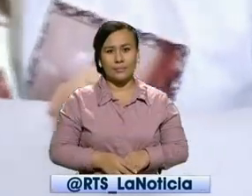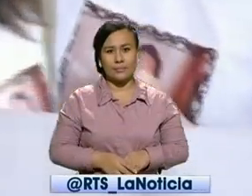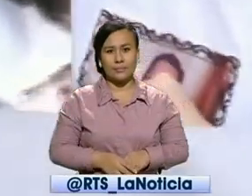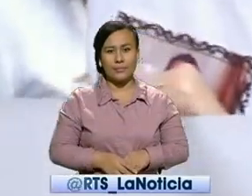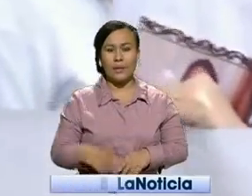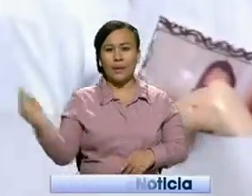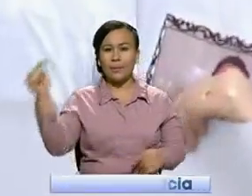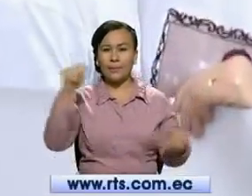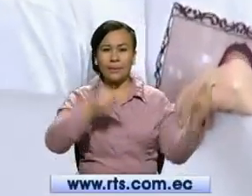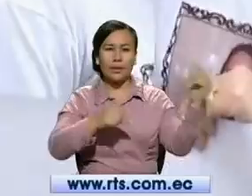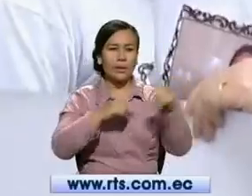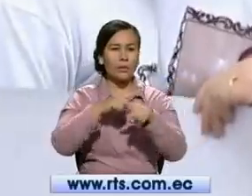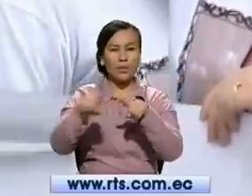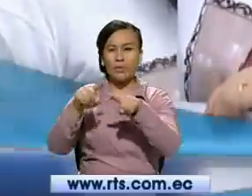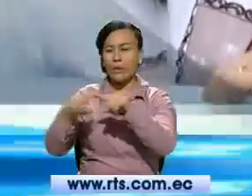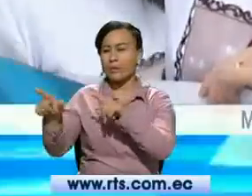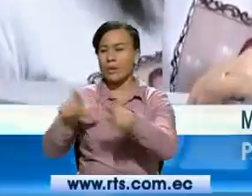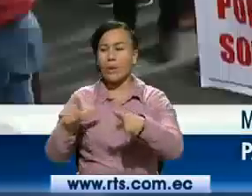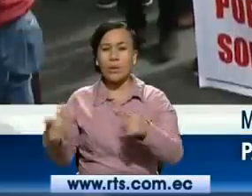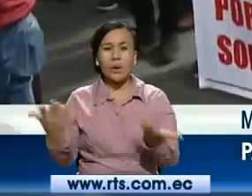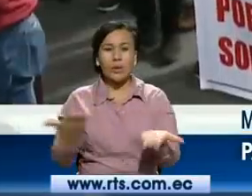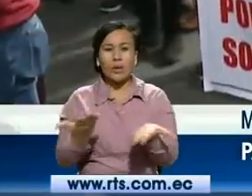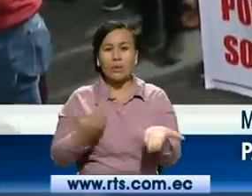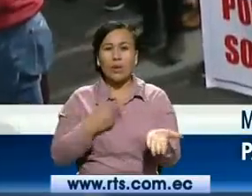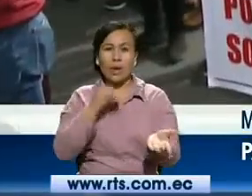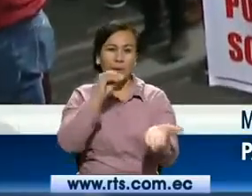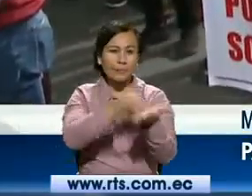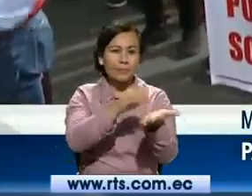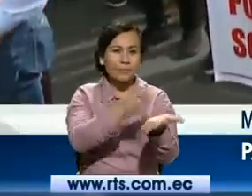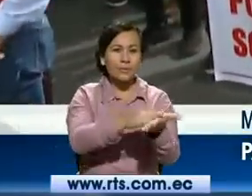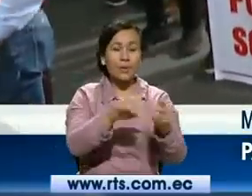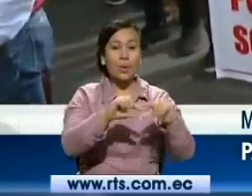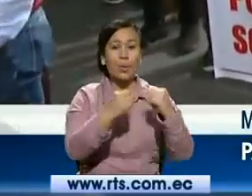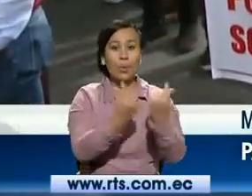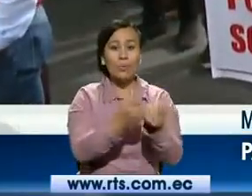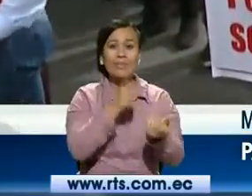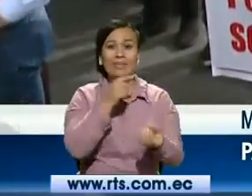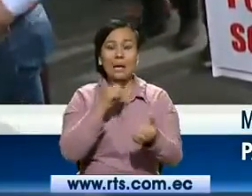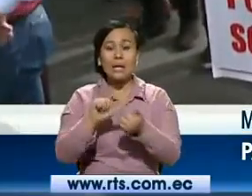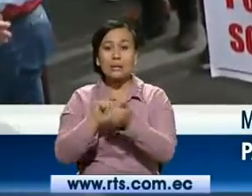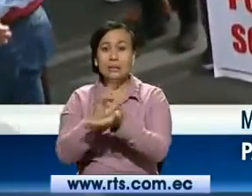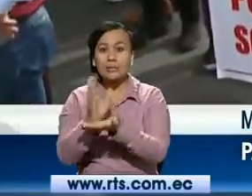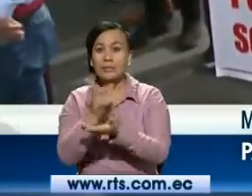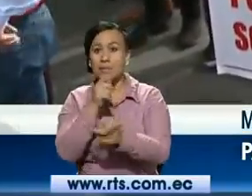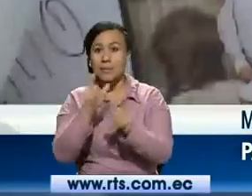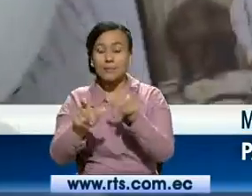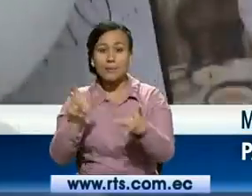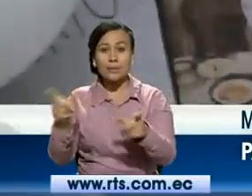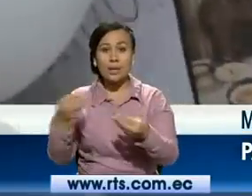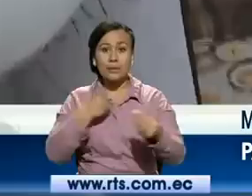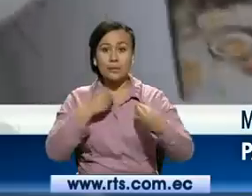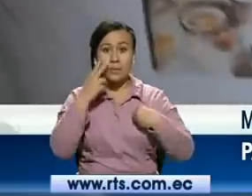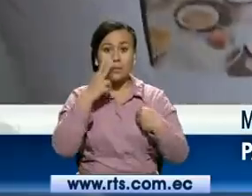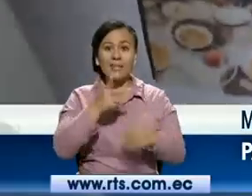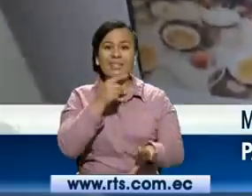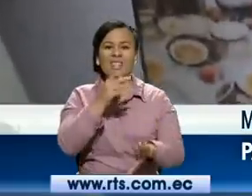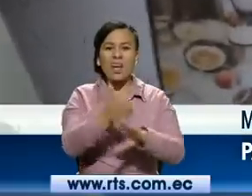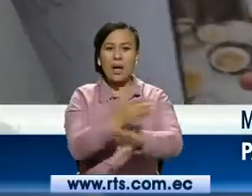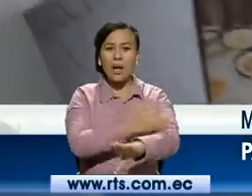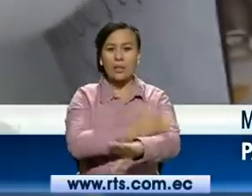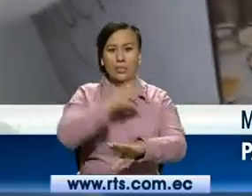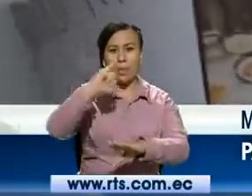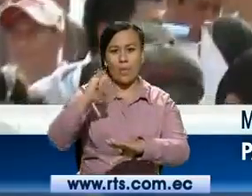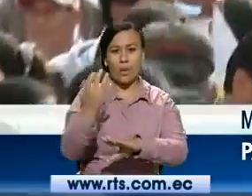Llegaron de todos lados, la convocatoria la realizó el gremio del taxismo provincial y familiares del profesional del volante asesinado el jueves de la